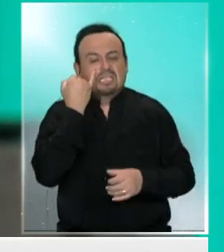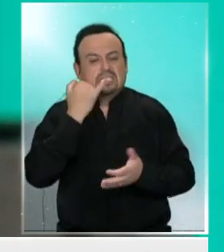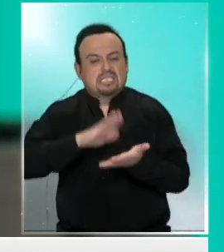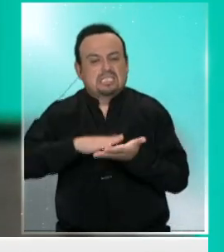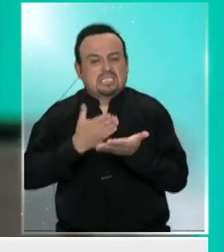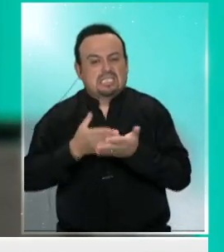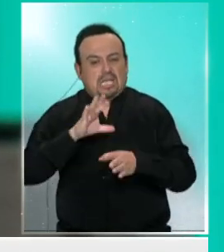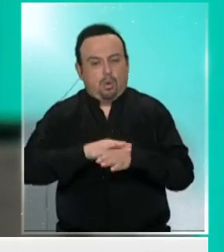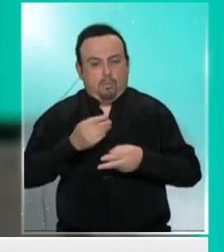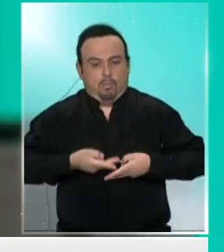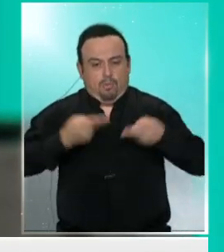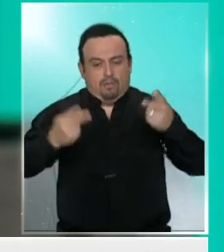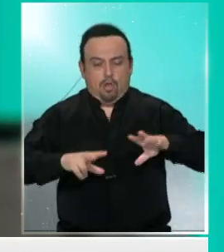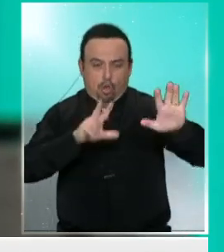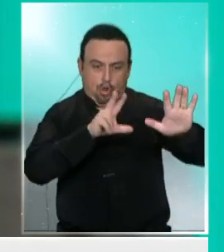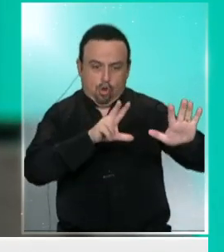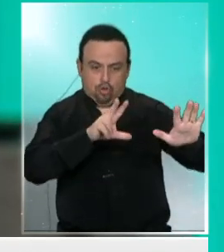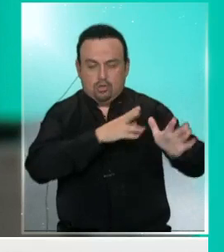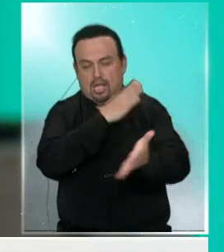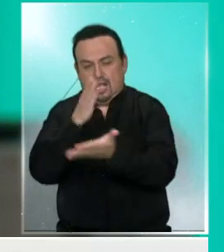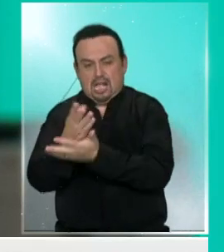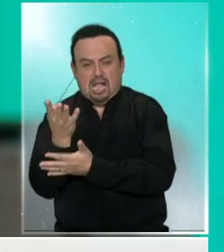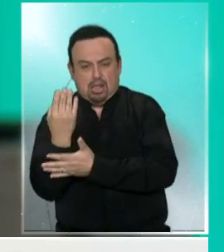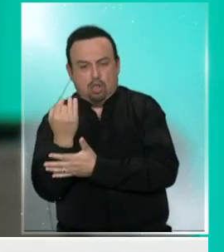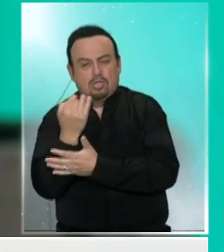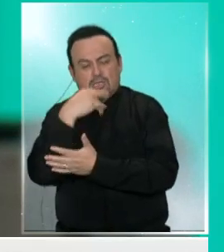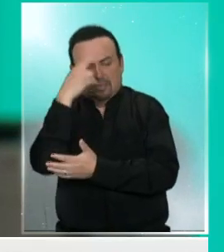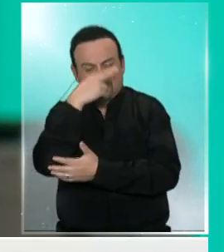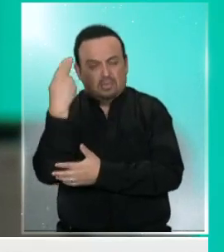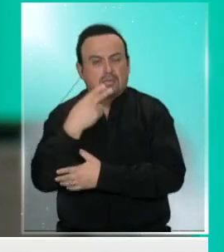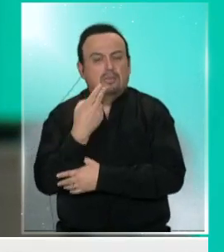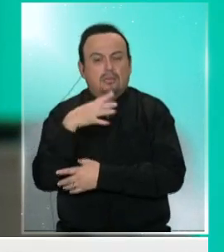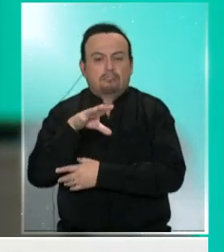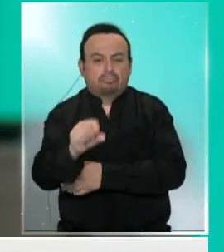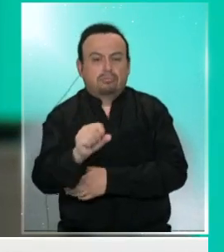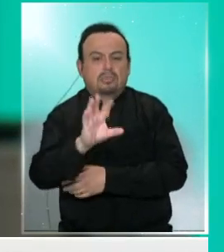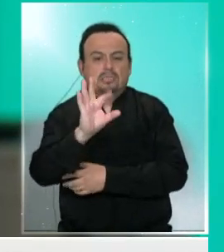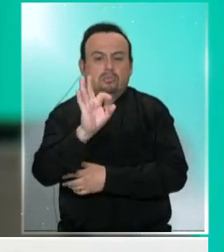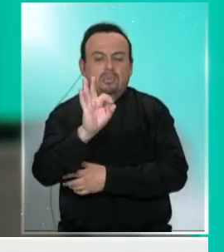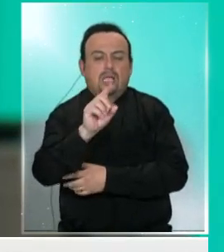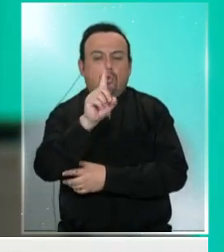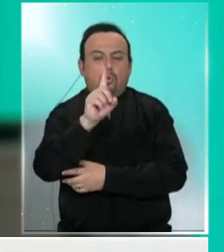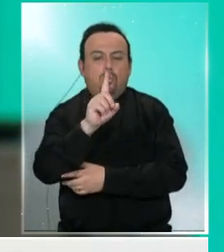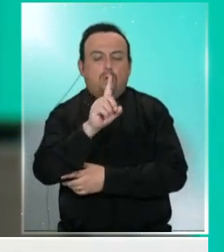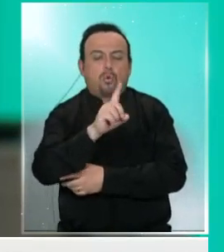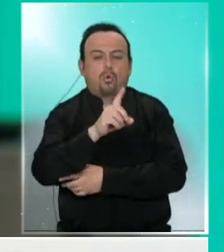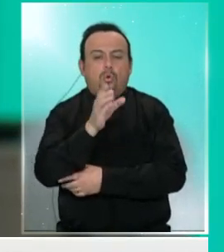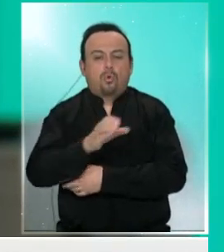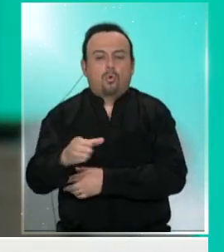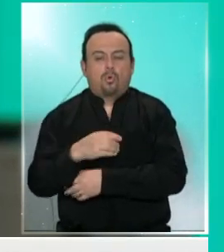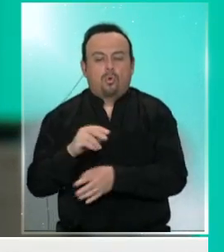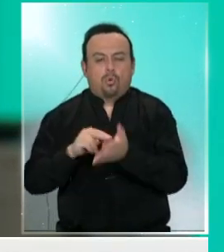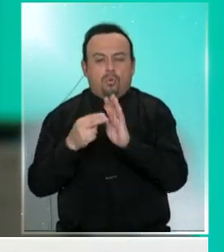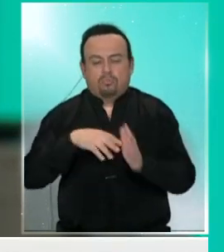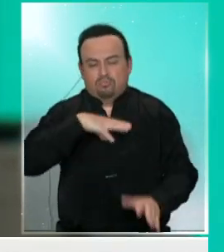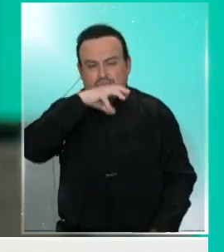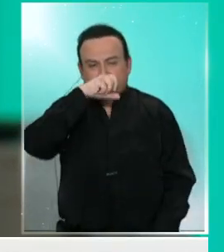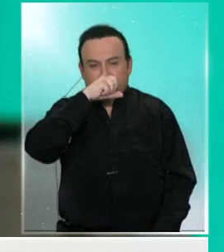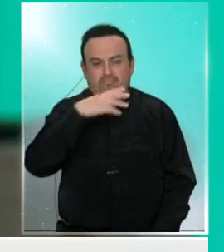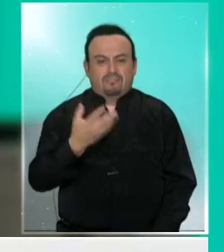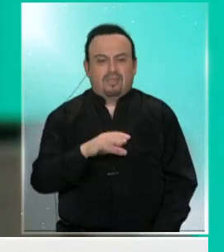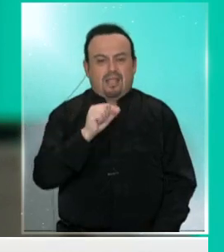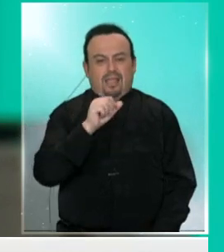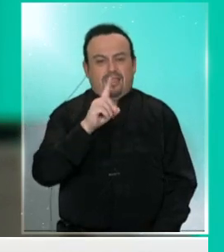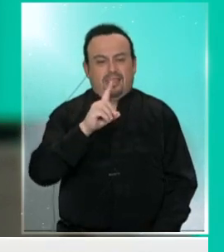Pública, entre el 8 y el 14 de marzo se detectaron 51 casos positivos de enfermedades como el virus respiratorio sincicial,